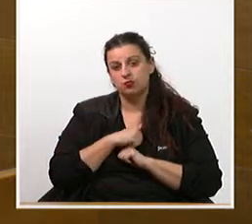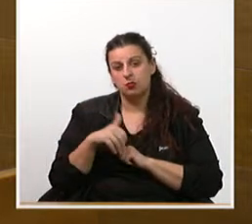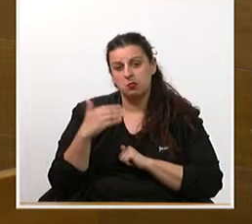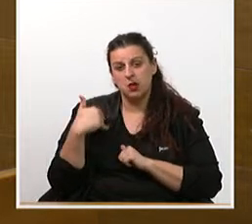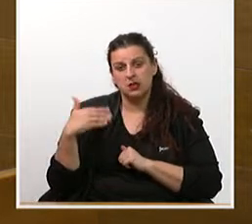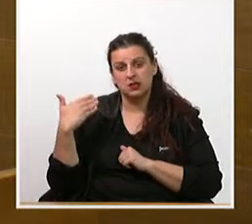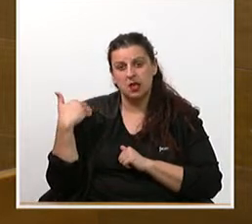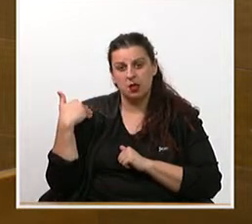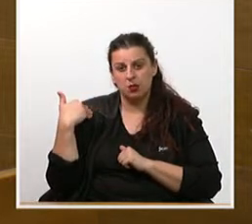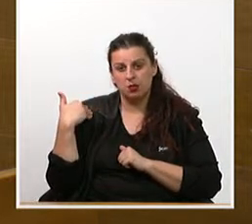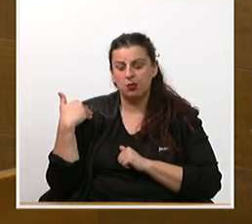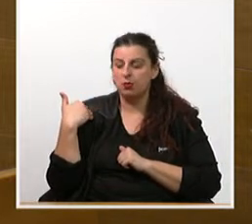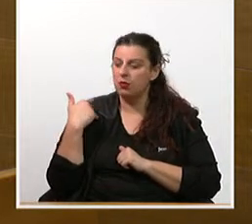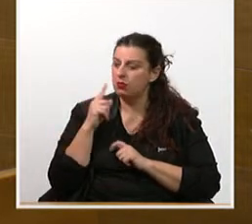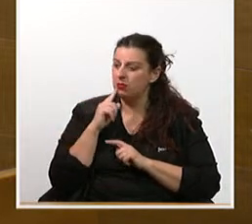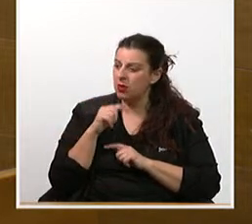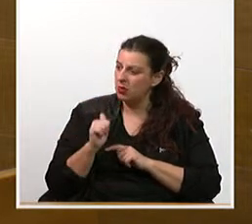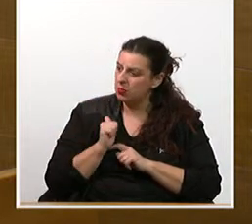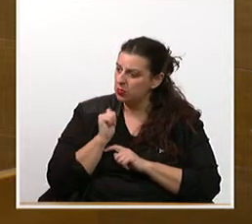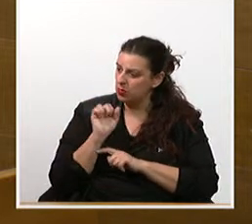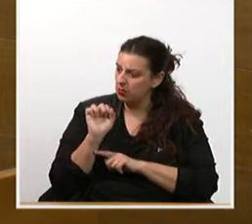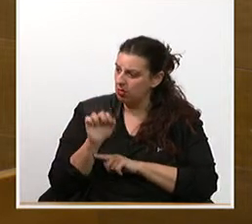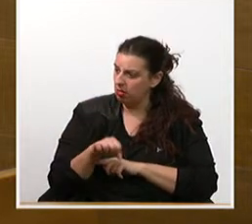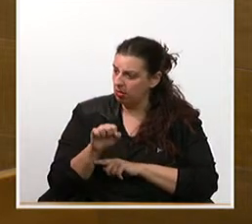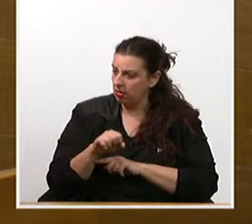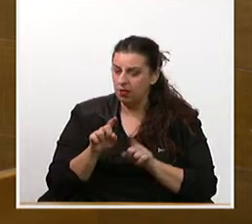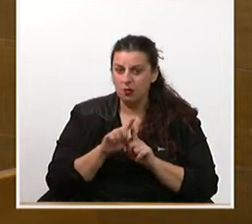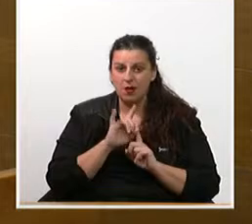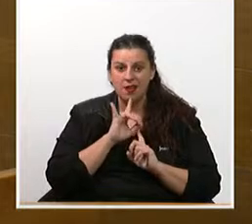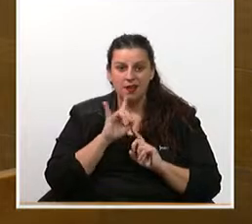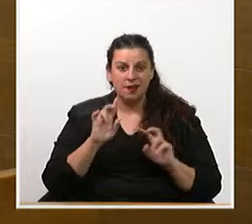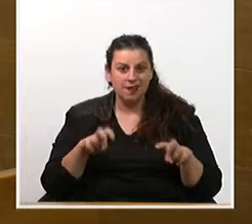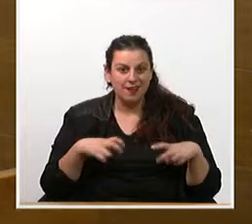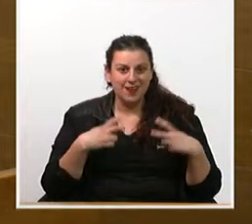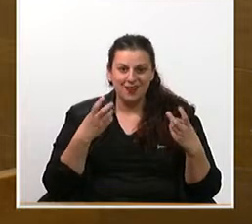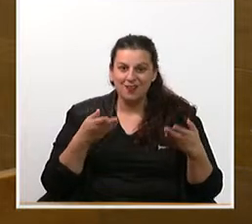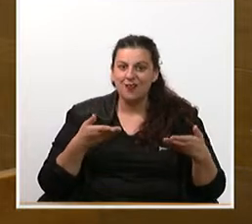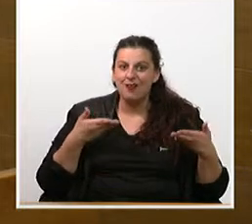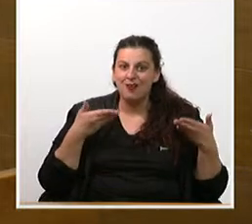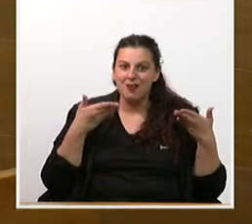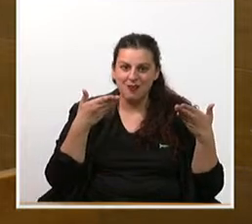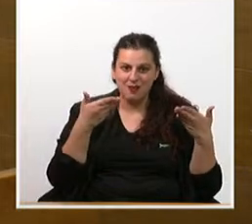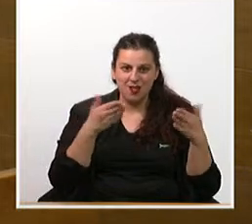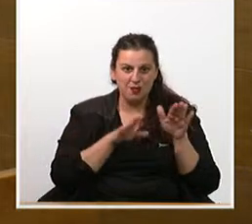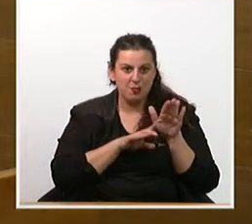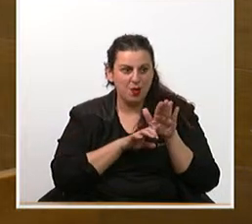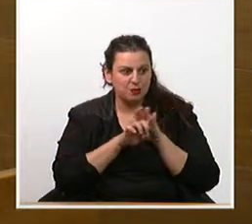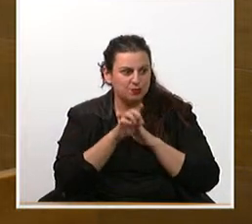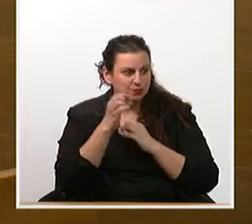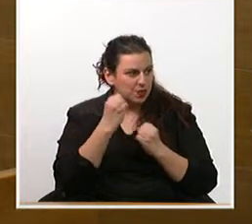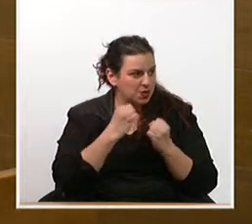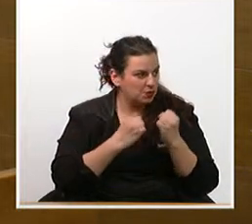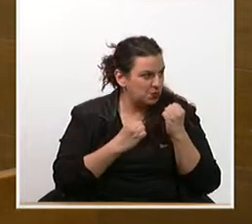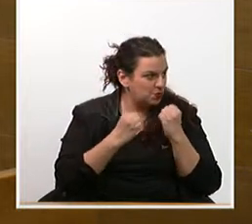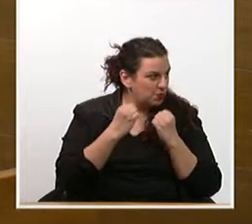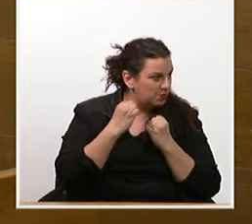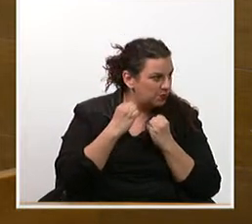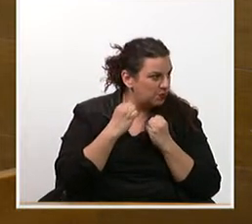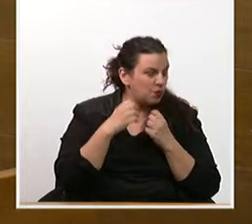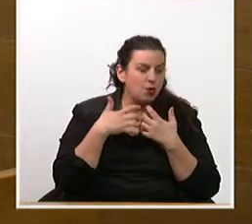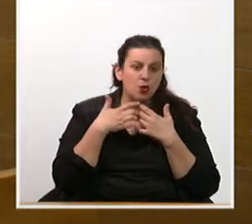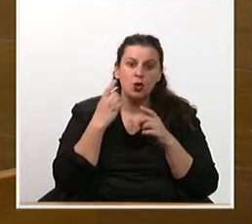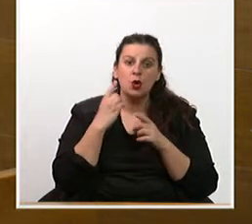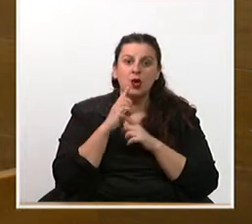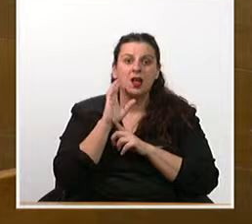ignorando las oportunidades que las energías renovables ofrecen para nuestro desarrollo económico y la lucha contra el